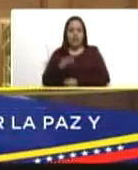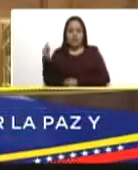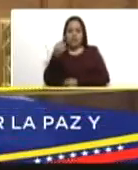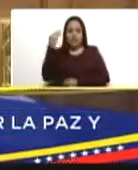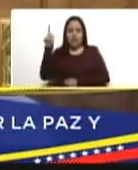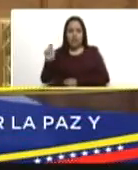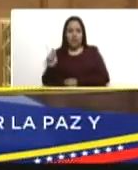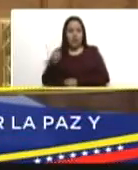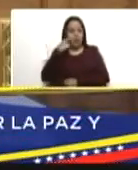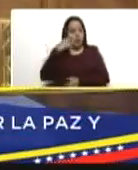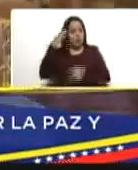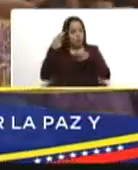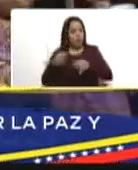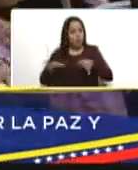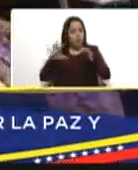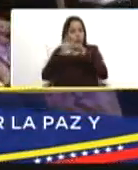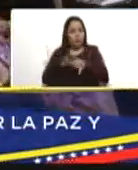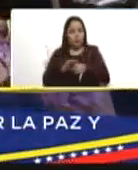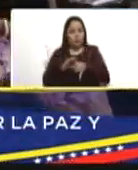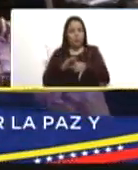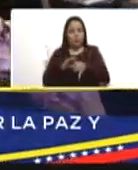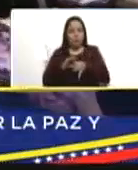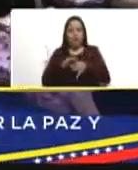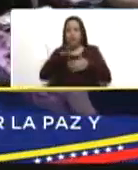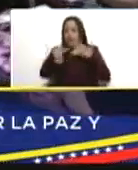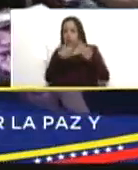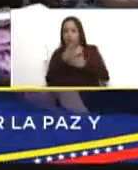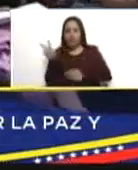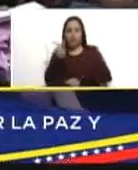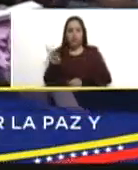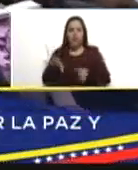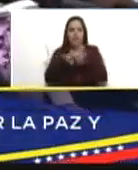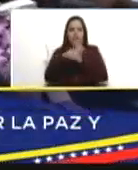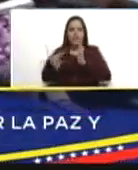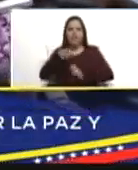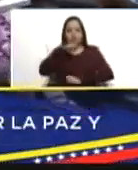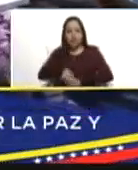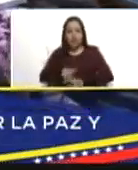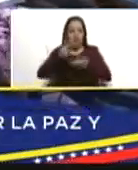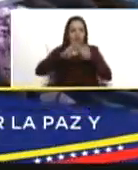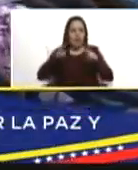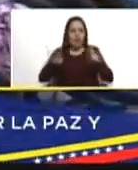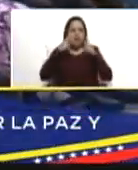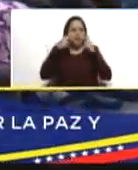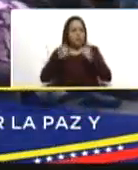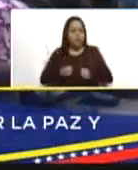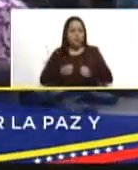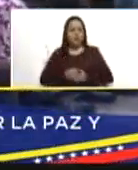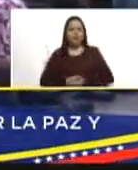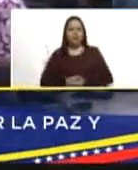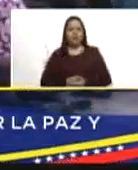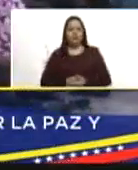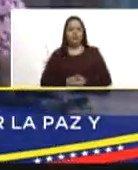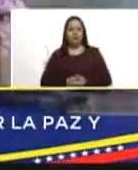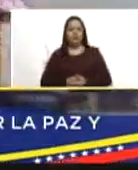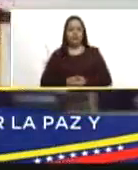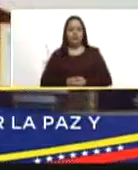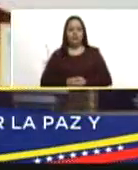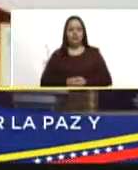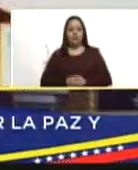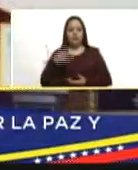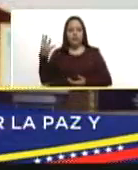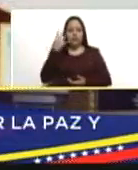la unión territorial de Venezuela en sus derechos históricos La Paz la seguridad la